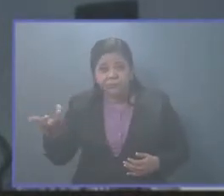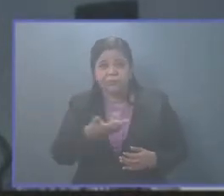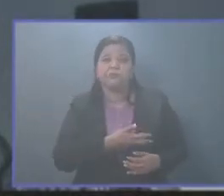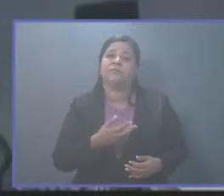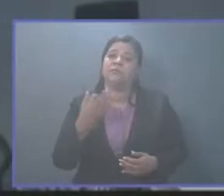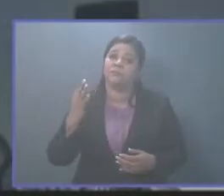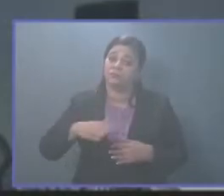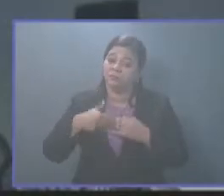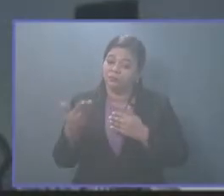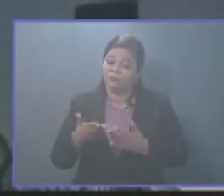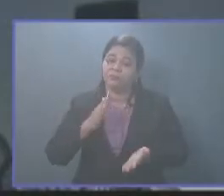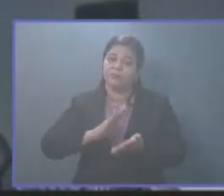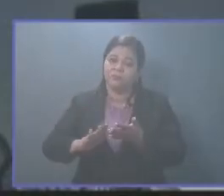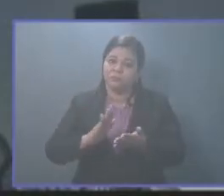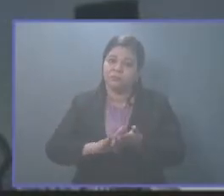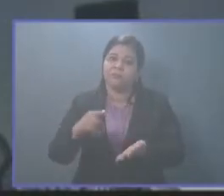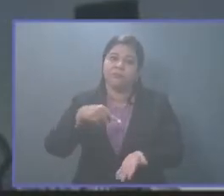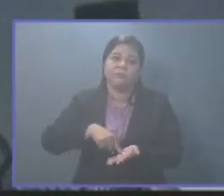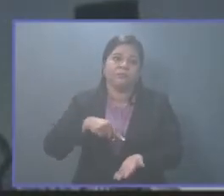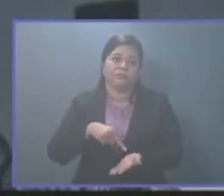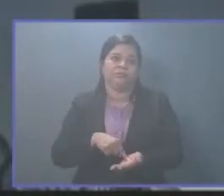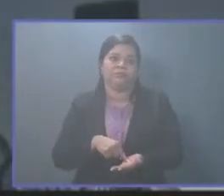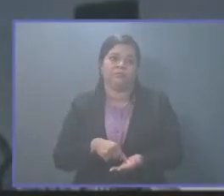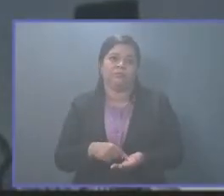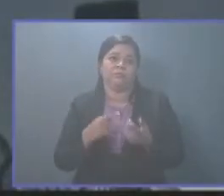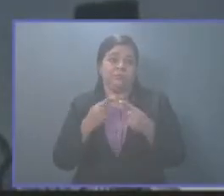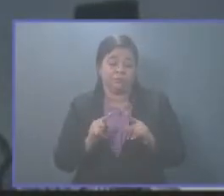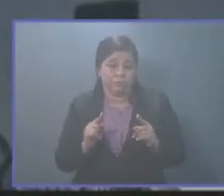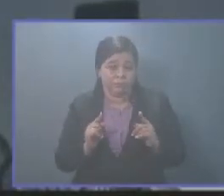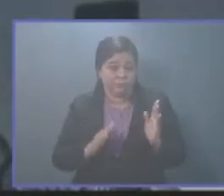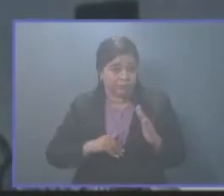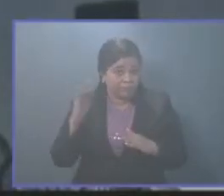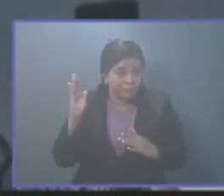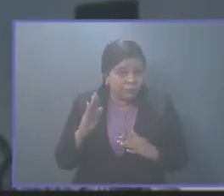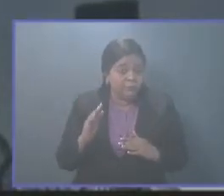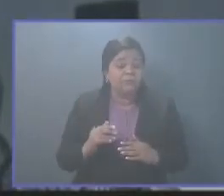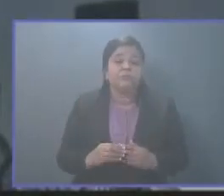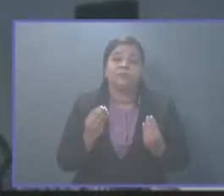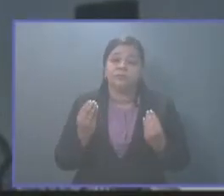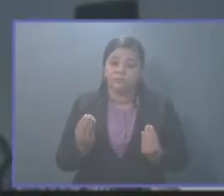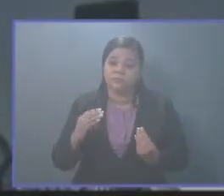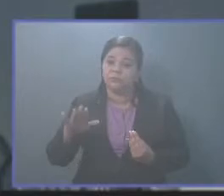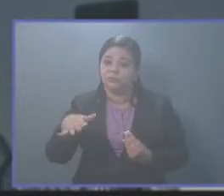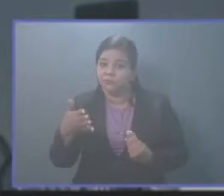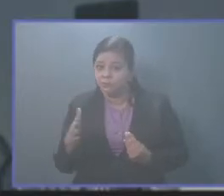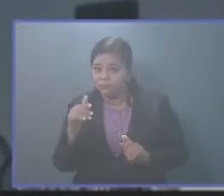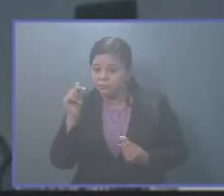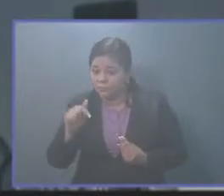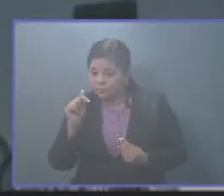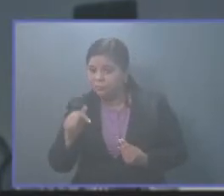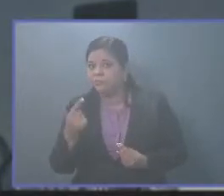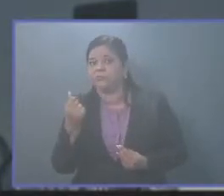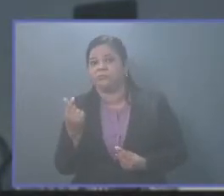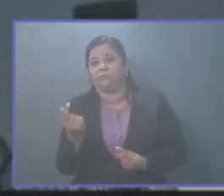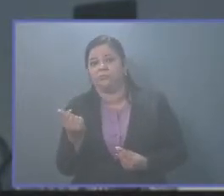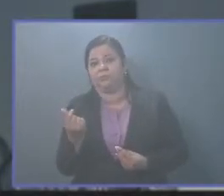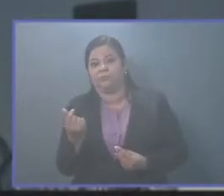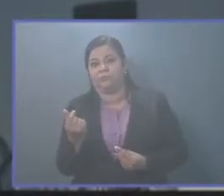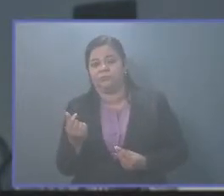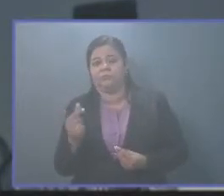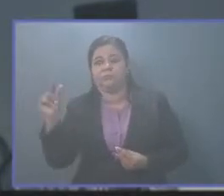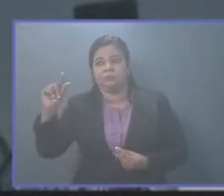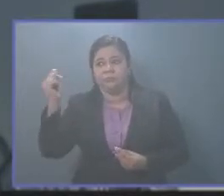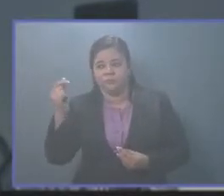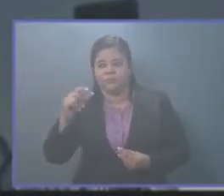resultar pagando la deuda adquirida, pero sobre todo cómo se ha invertido esos dineros productos de